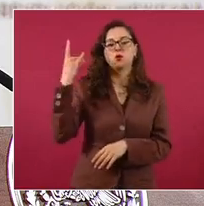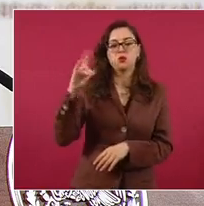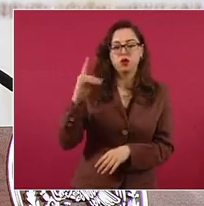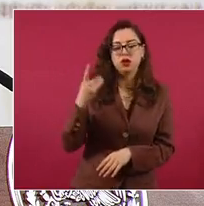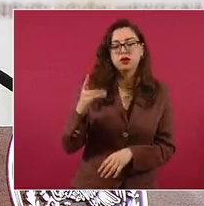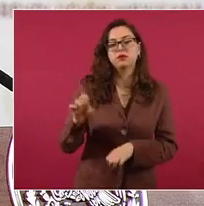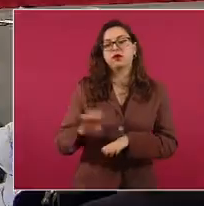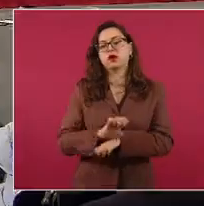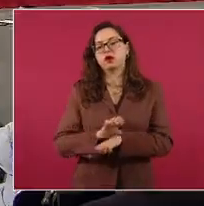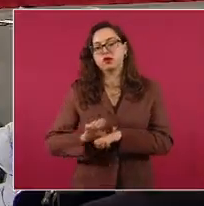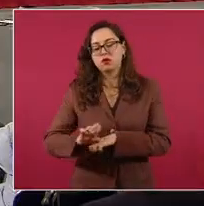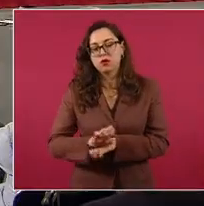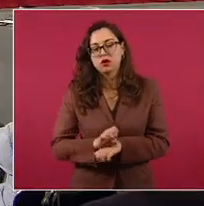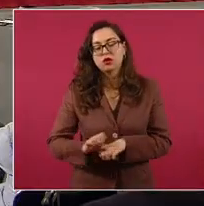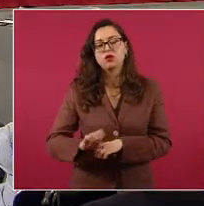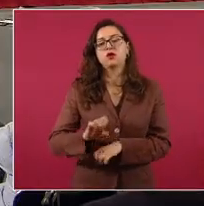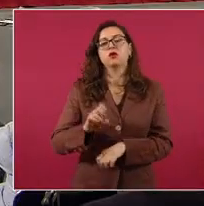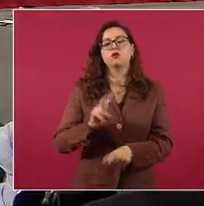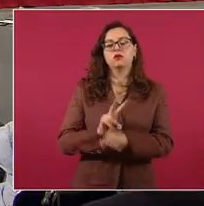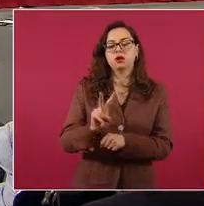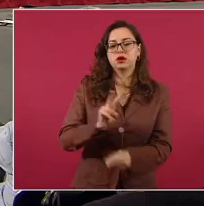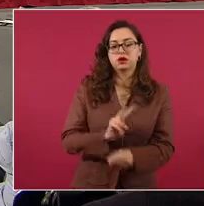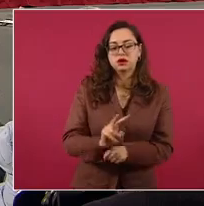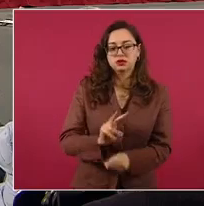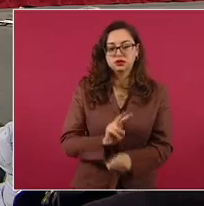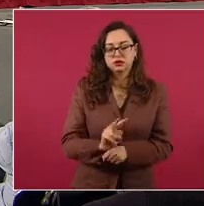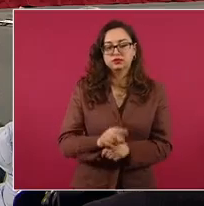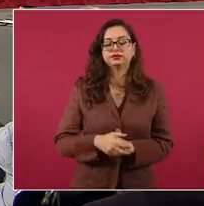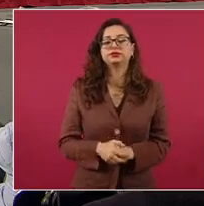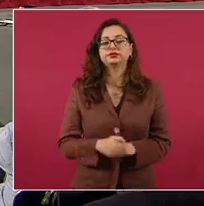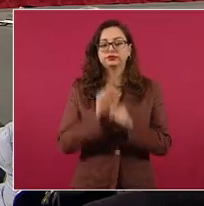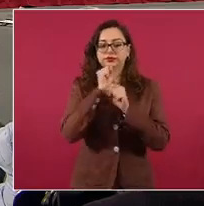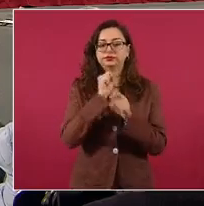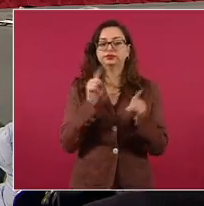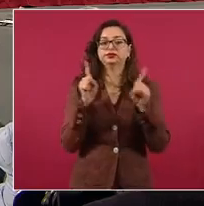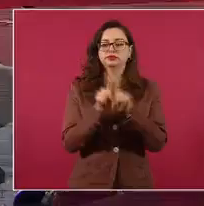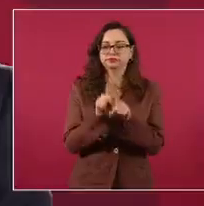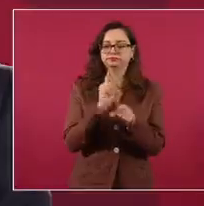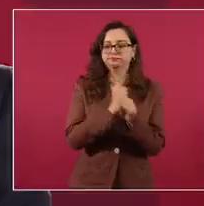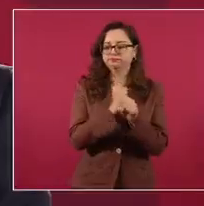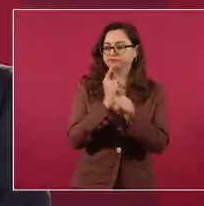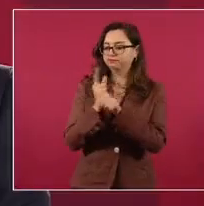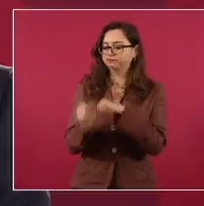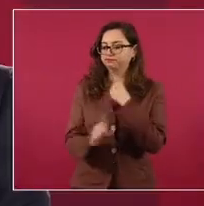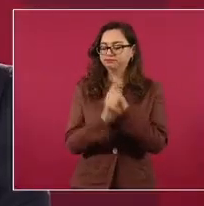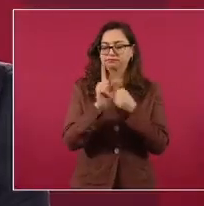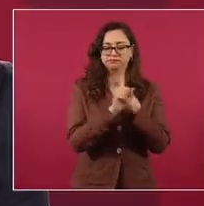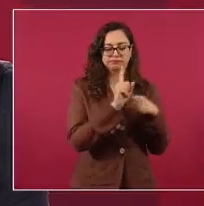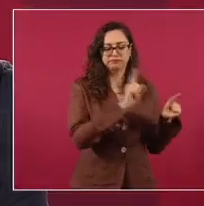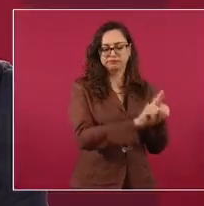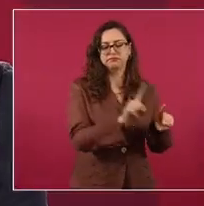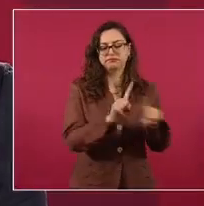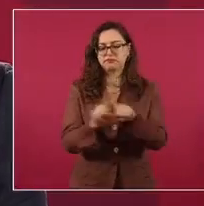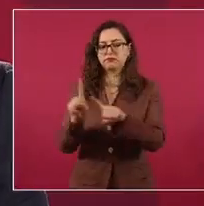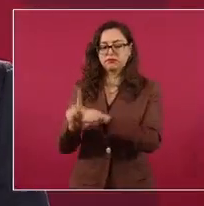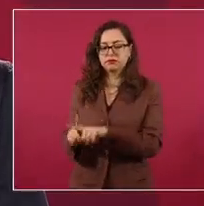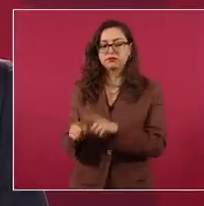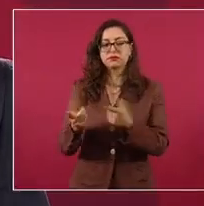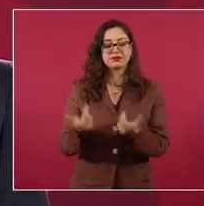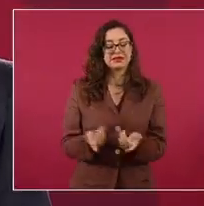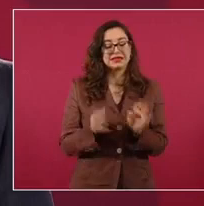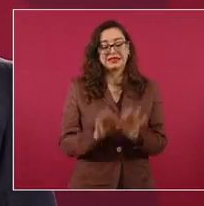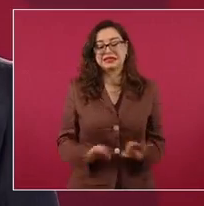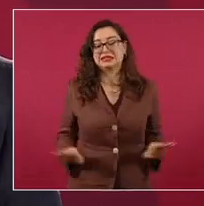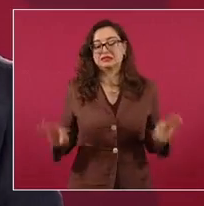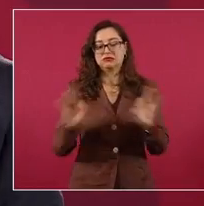Se tienen los diagnósticos del problema de movilidad humana en el país y de manera destacada atender un